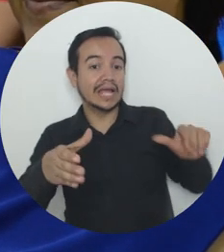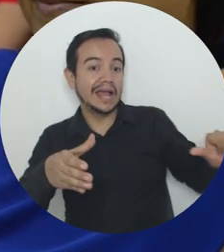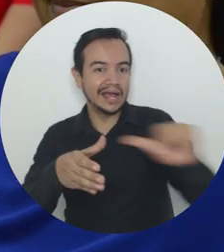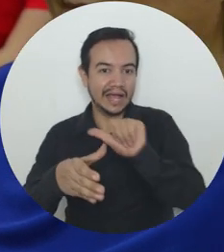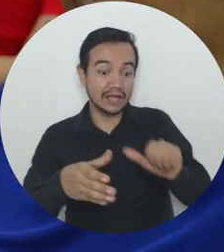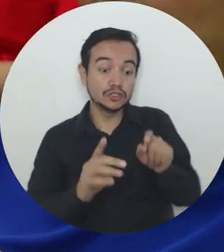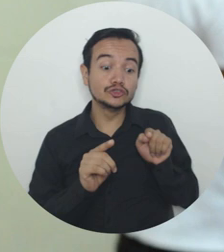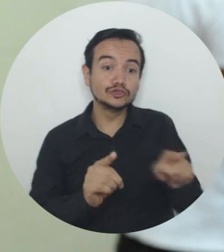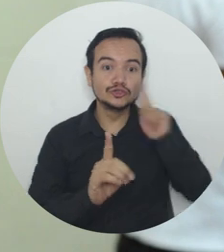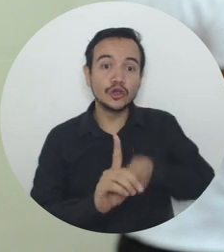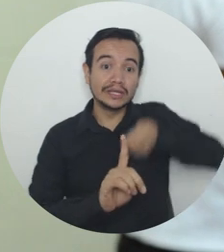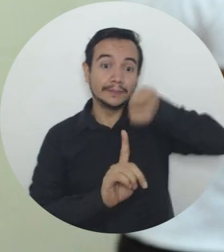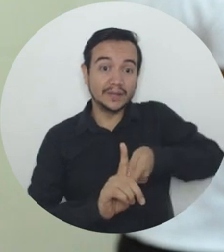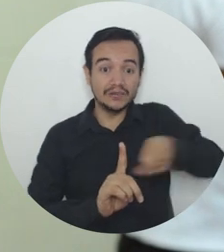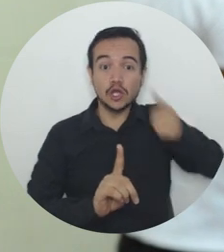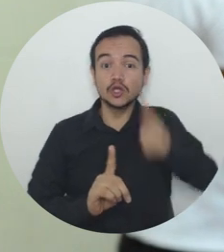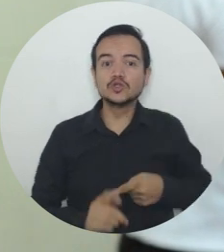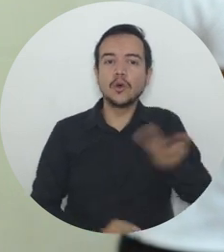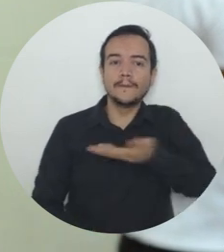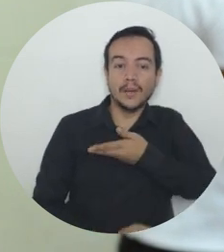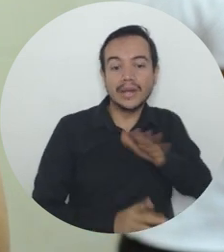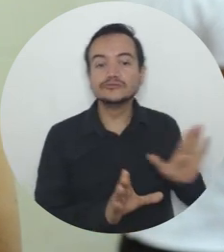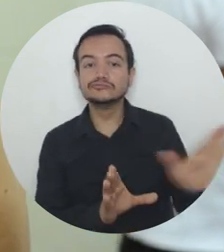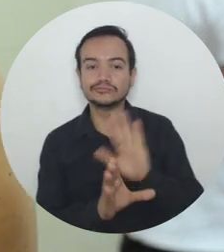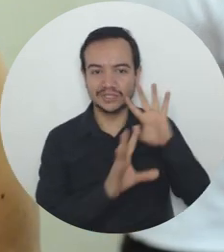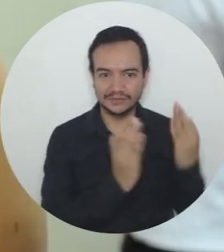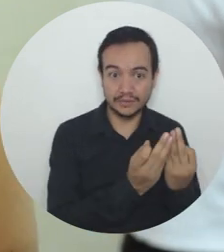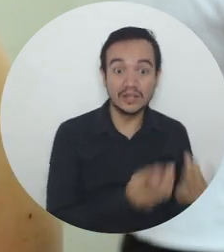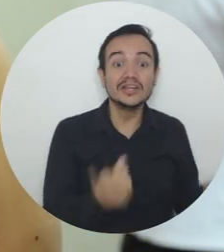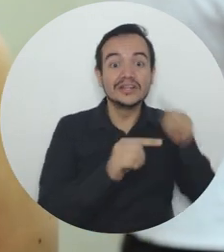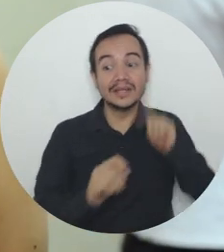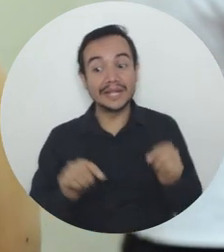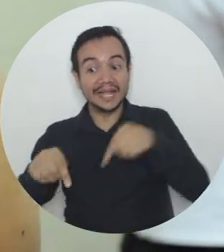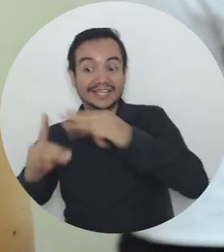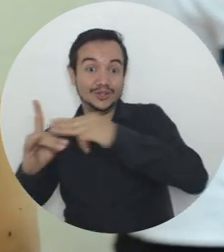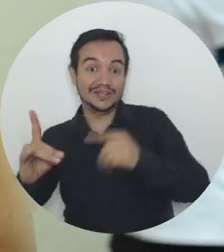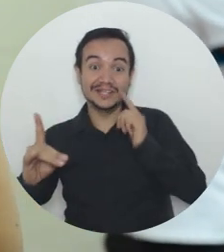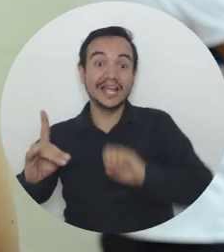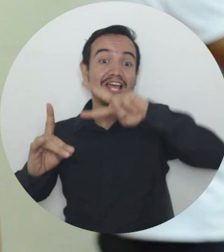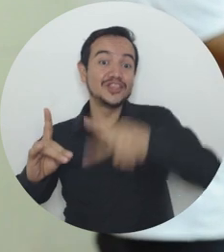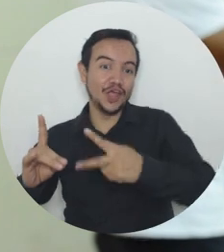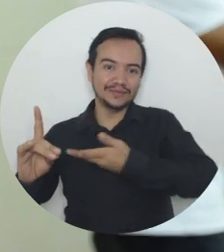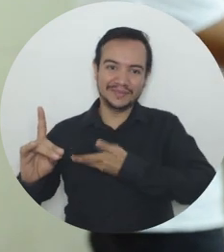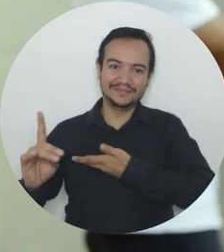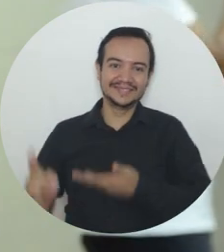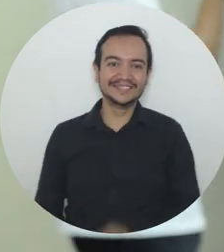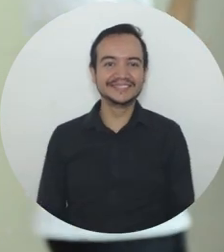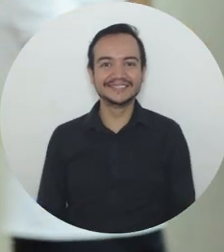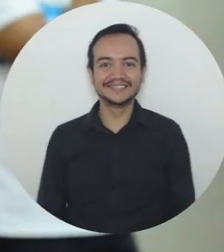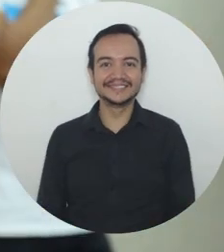Homenajear la labor que como madres tenemos en nuestros hogares y por qué no, como madres putativas de los muchachos aquí